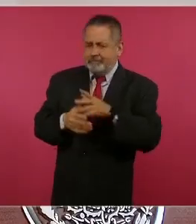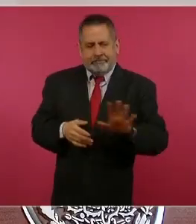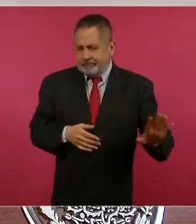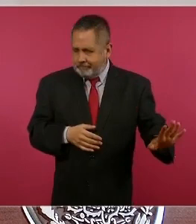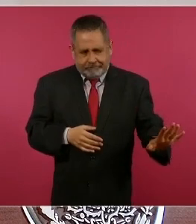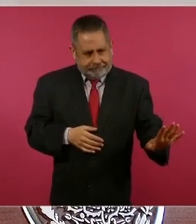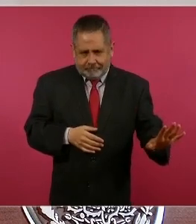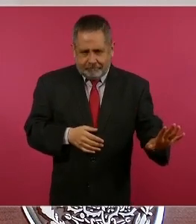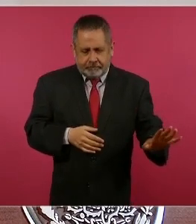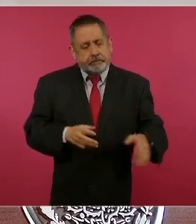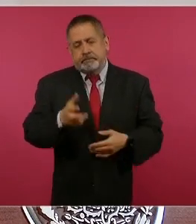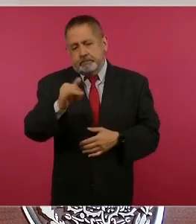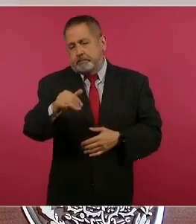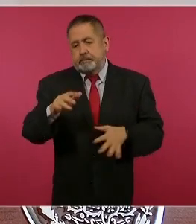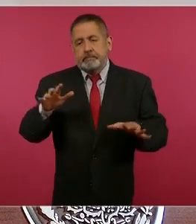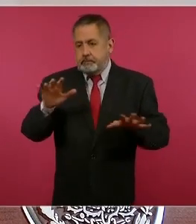cambio